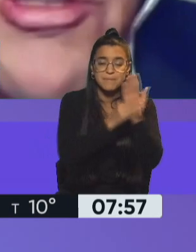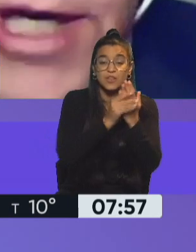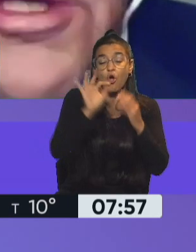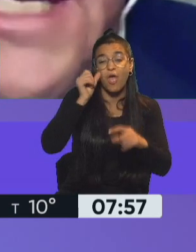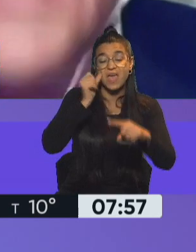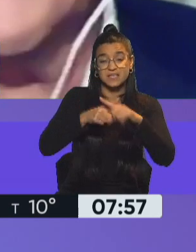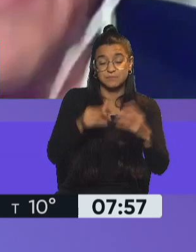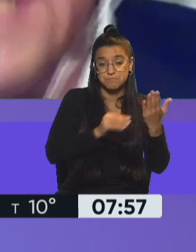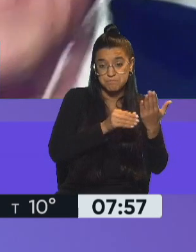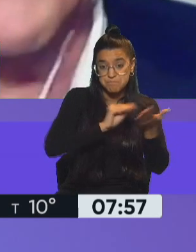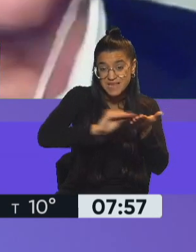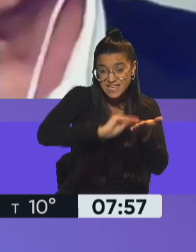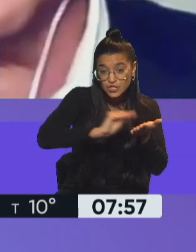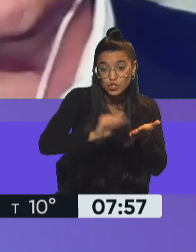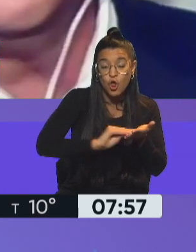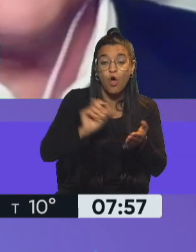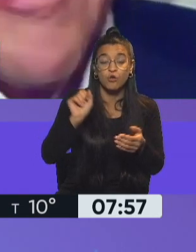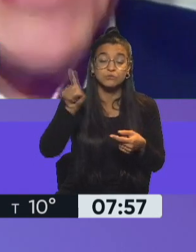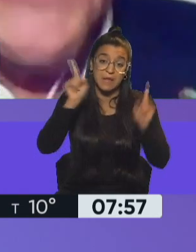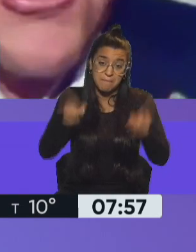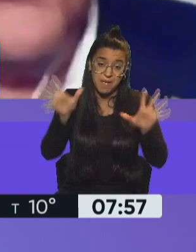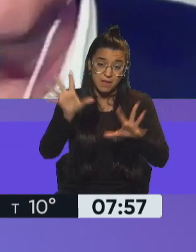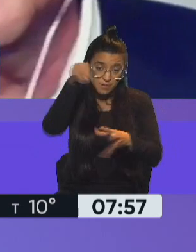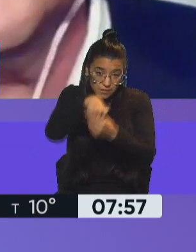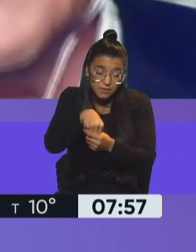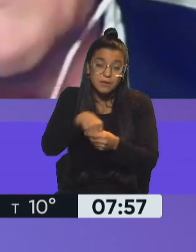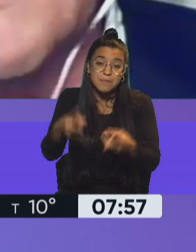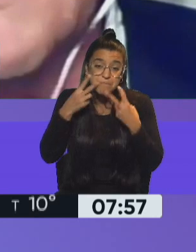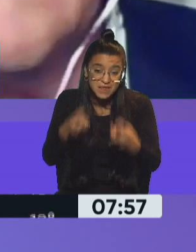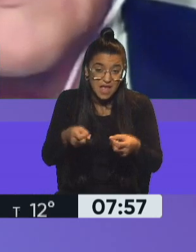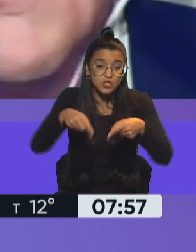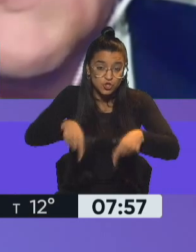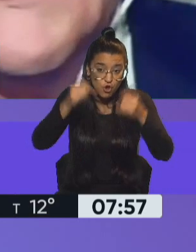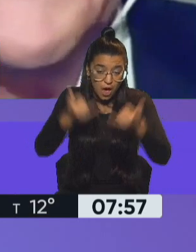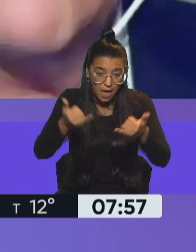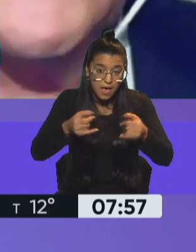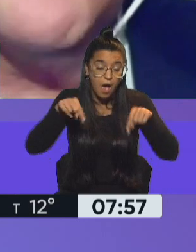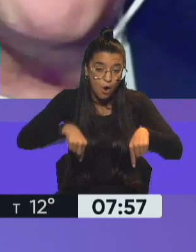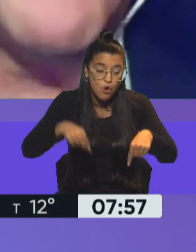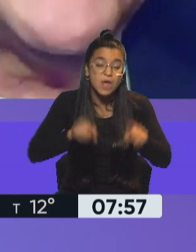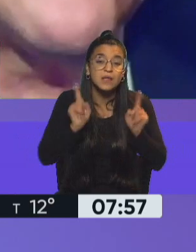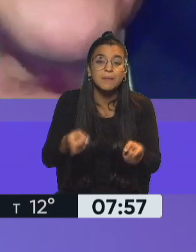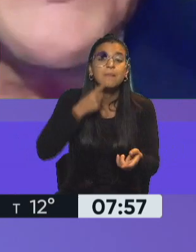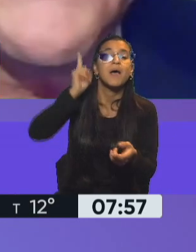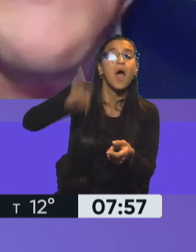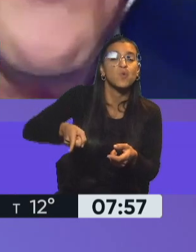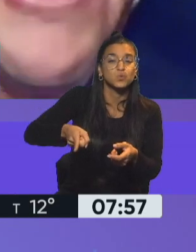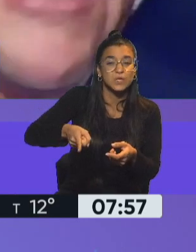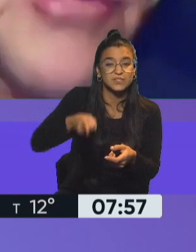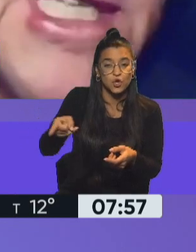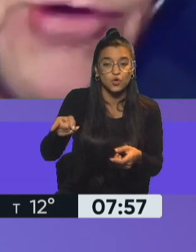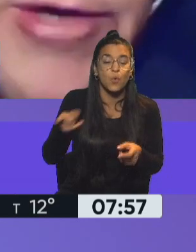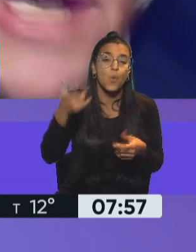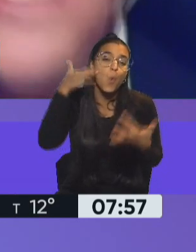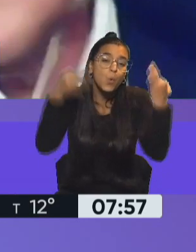exministros del gobierno de Áñez que también están involucrados en la investigación y en la recusación por el momento de